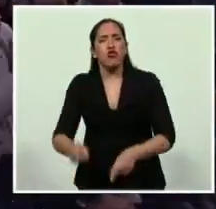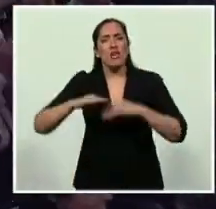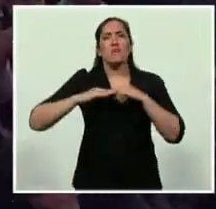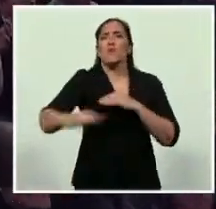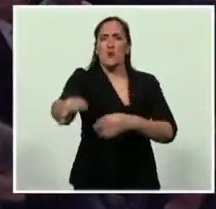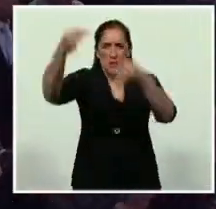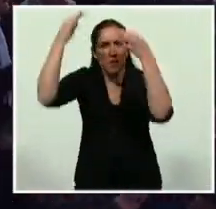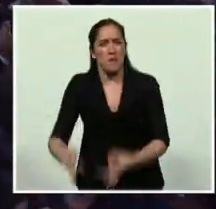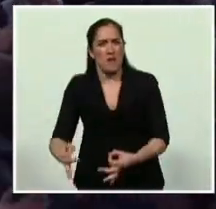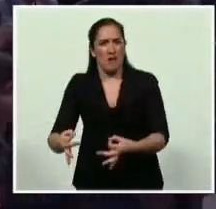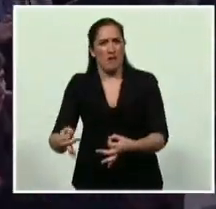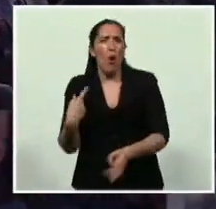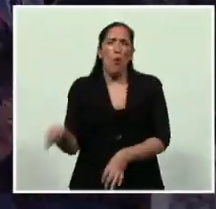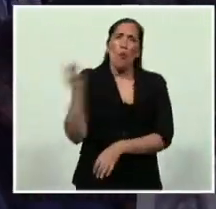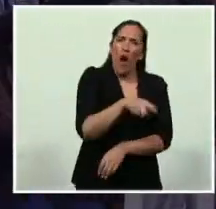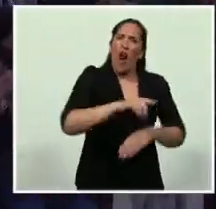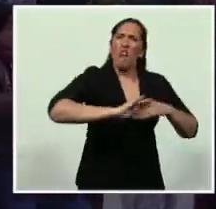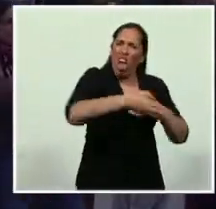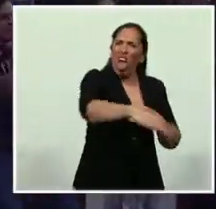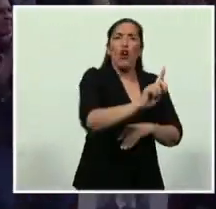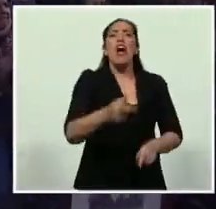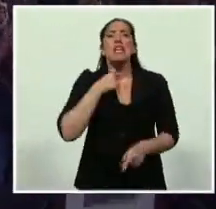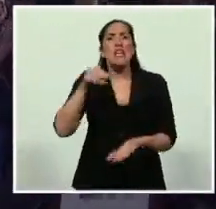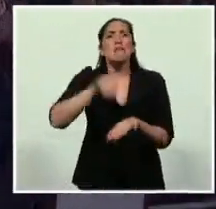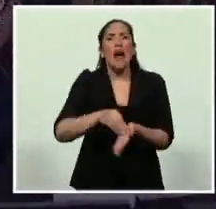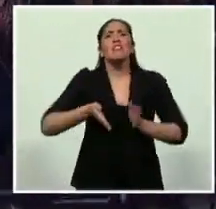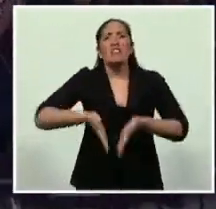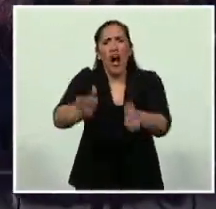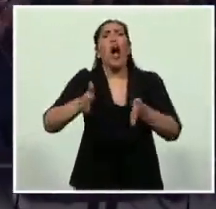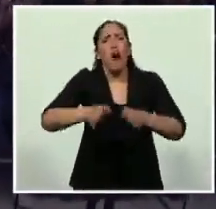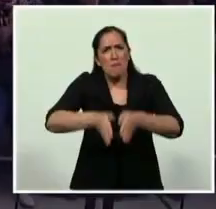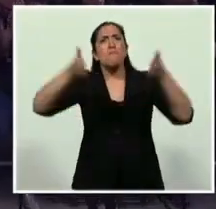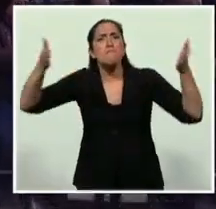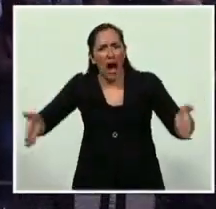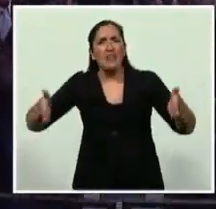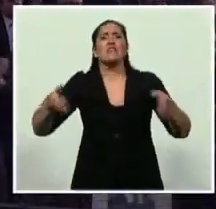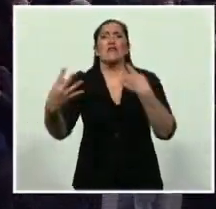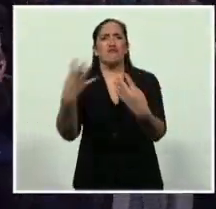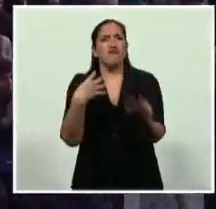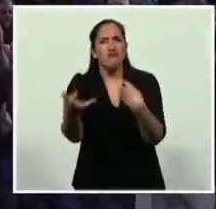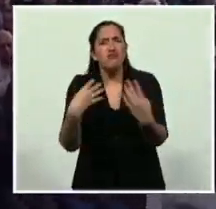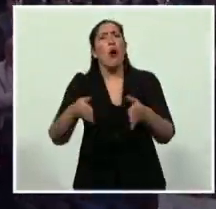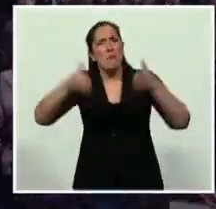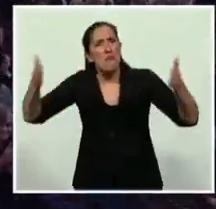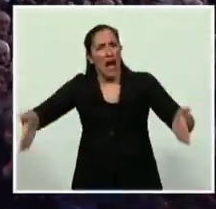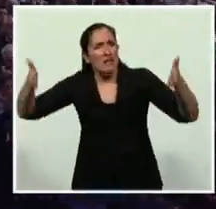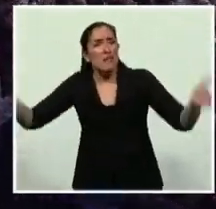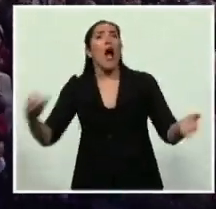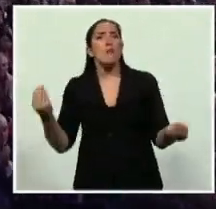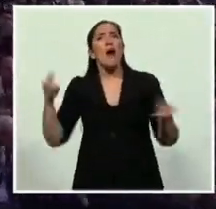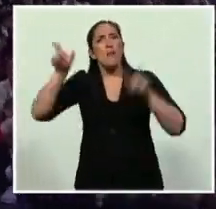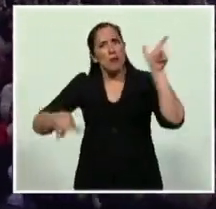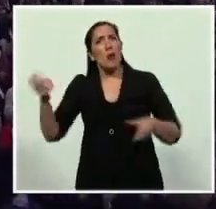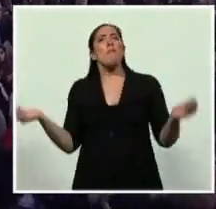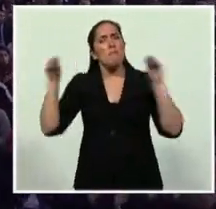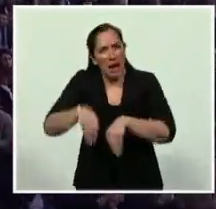y queremos más carriles. Hay que ensanchar el pavimento para que cada vez puedan subirse